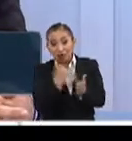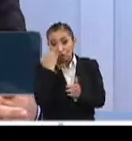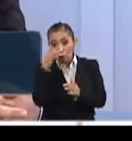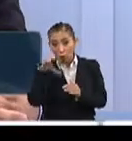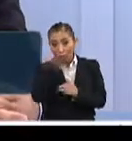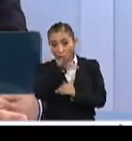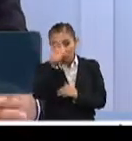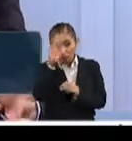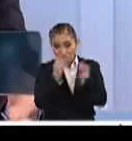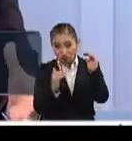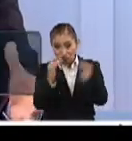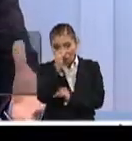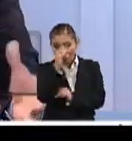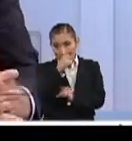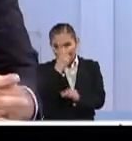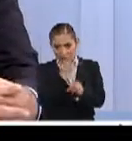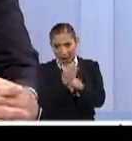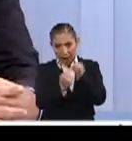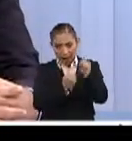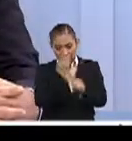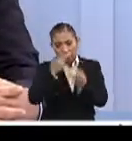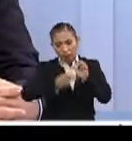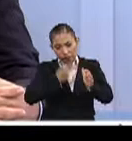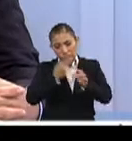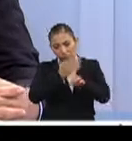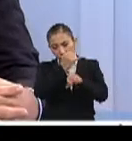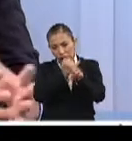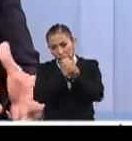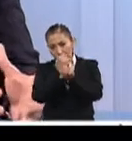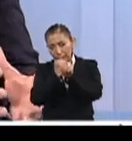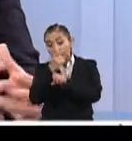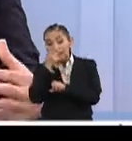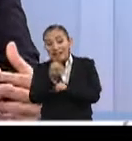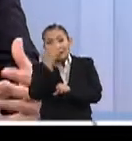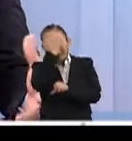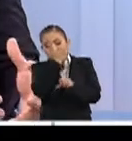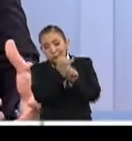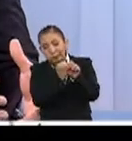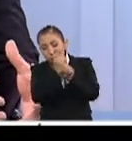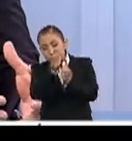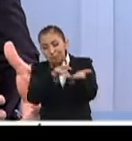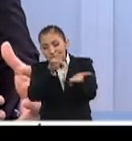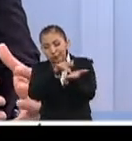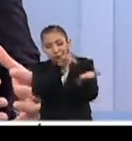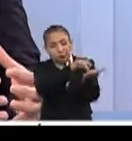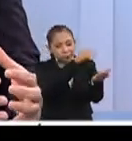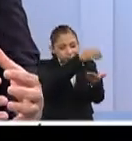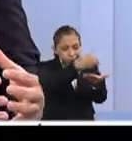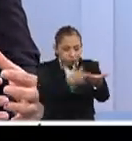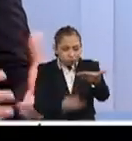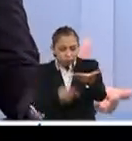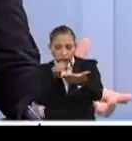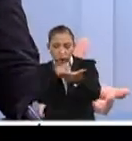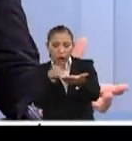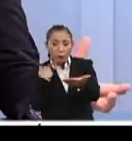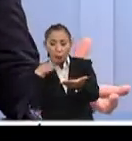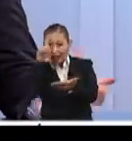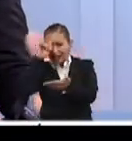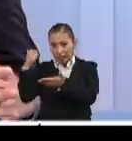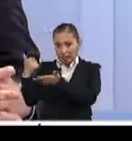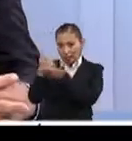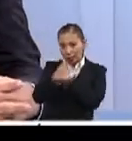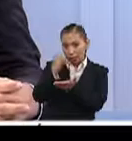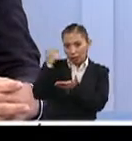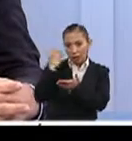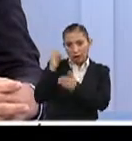de educación superior. Este es el tercer año que llevamos. Este estudio ha sido de una u otra manera asesorado por